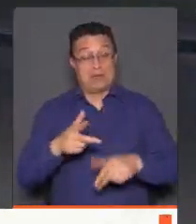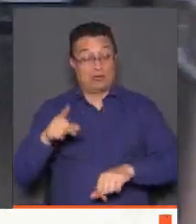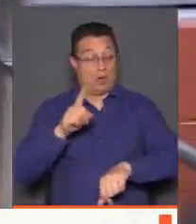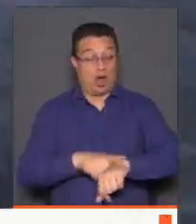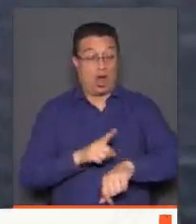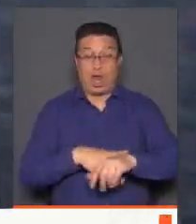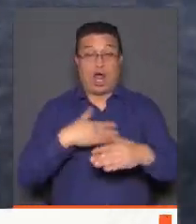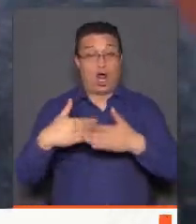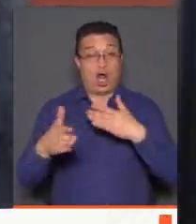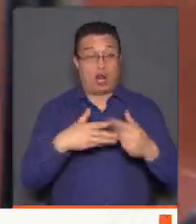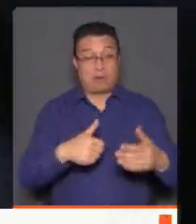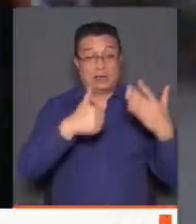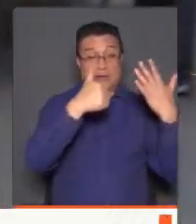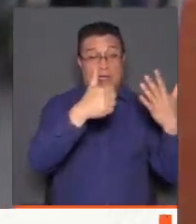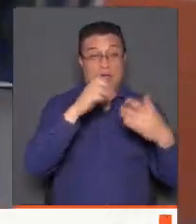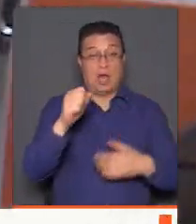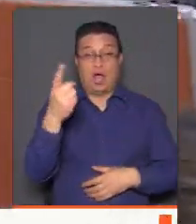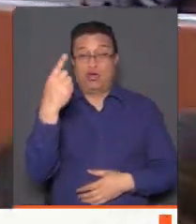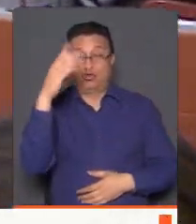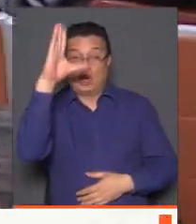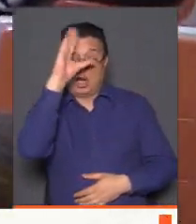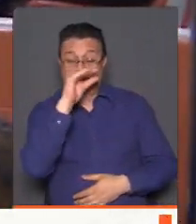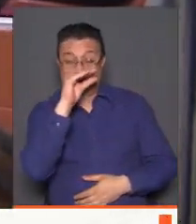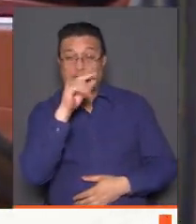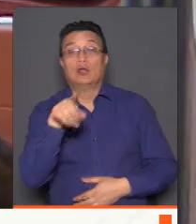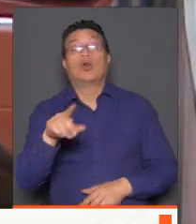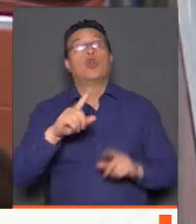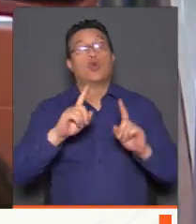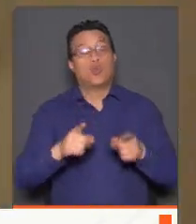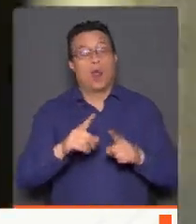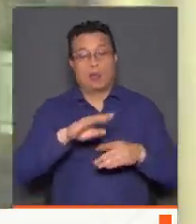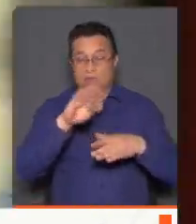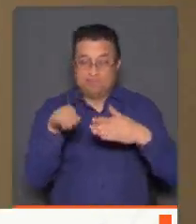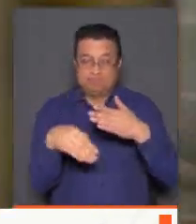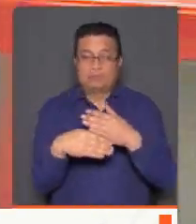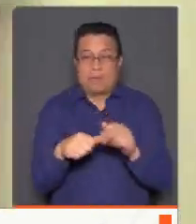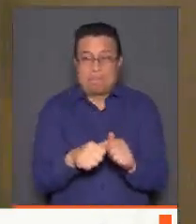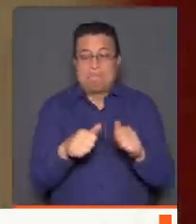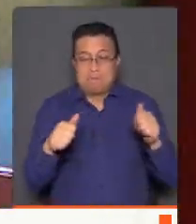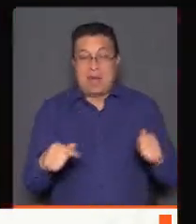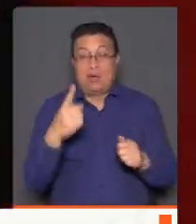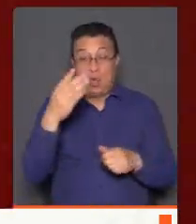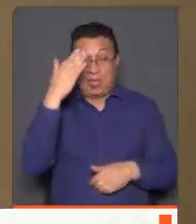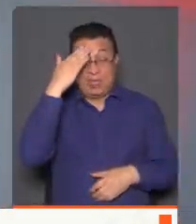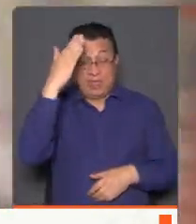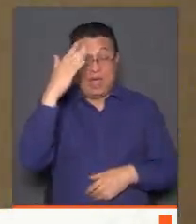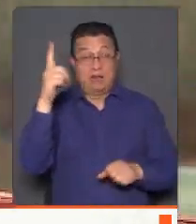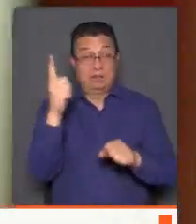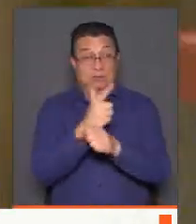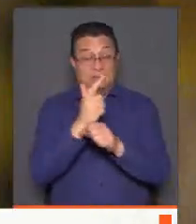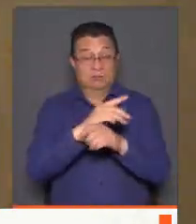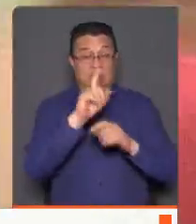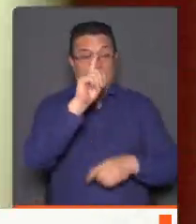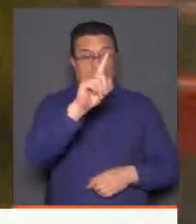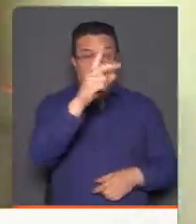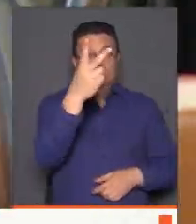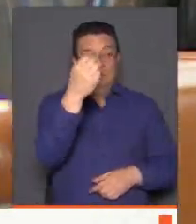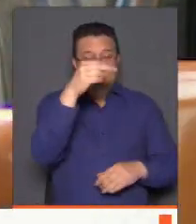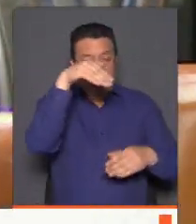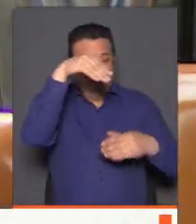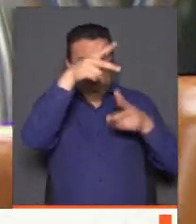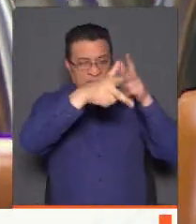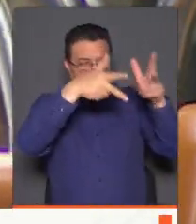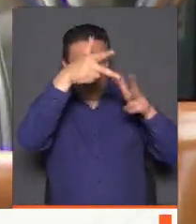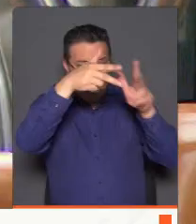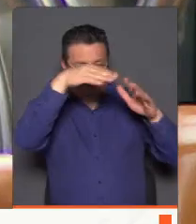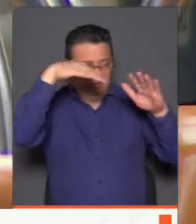de 6 a 23 horas, aún así reforzarán su capacidad. Si en un día laboral habitual hay 112 trenes disponibles en horario